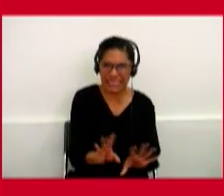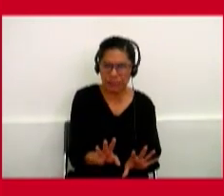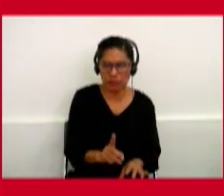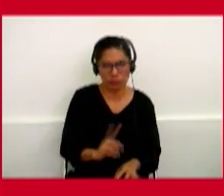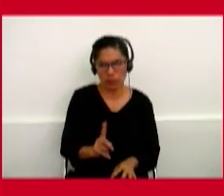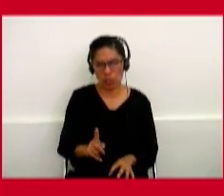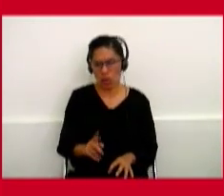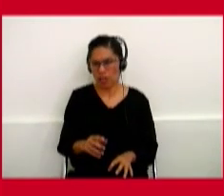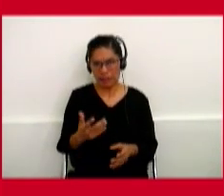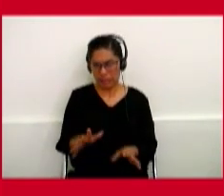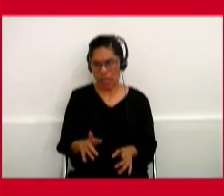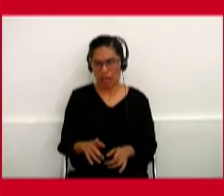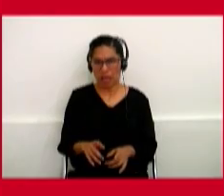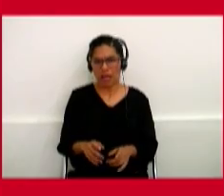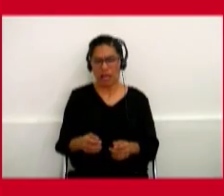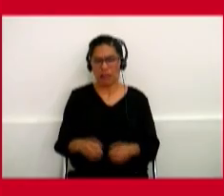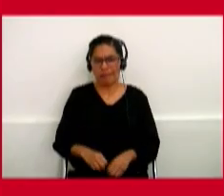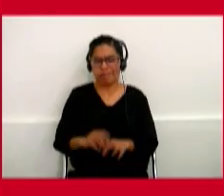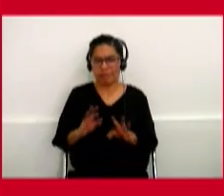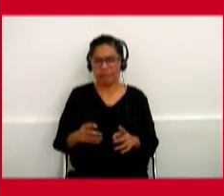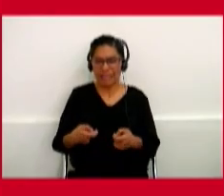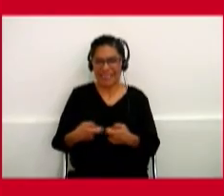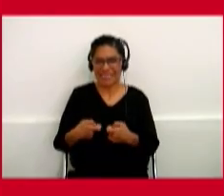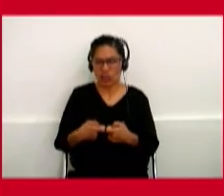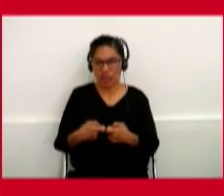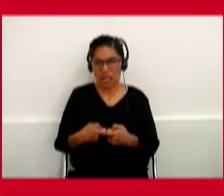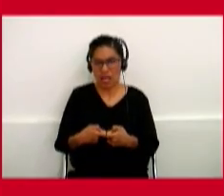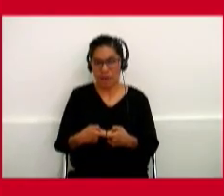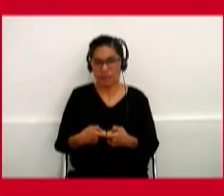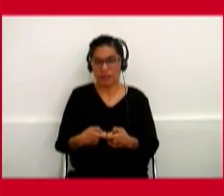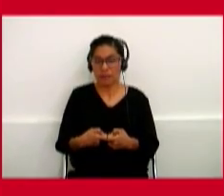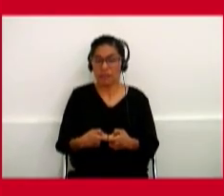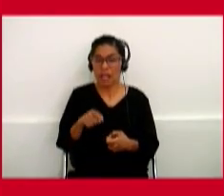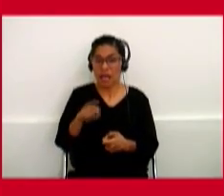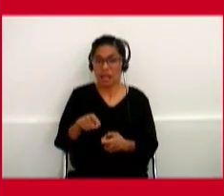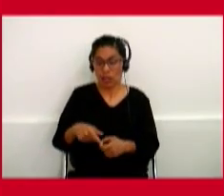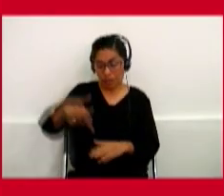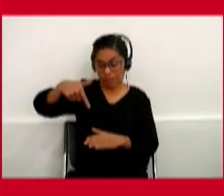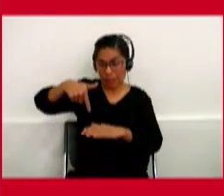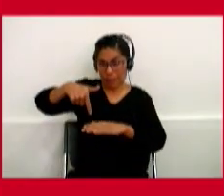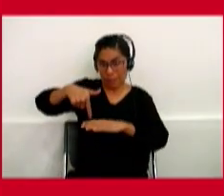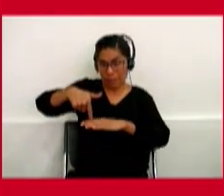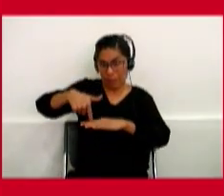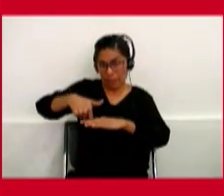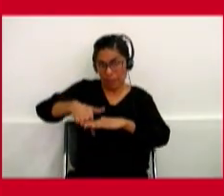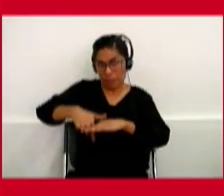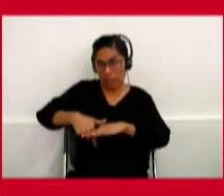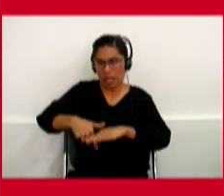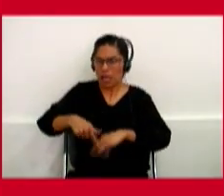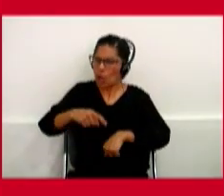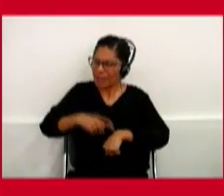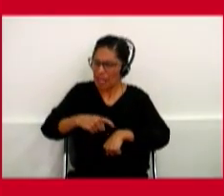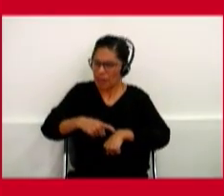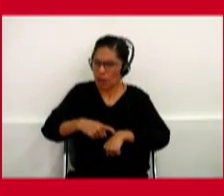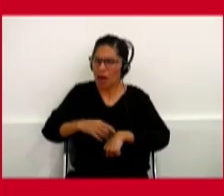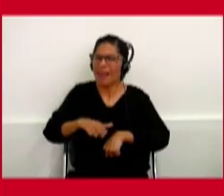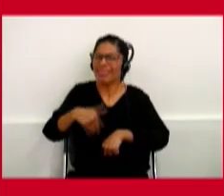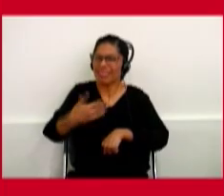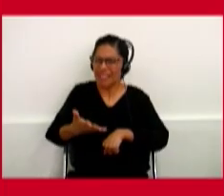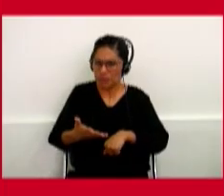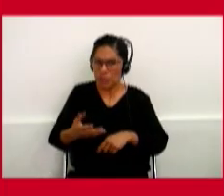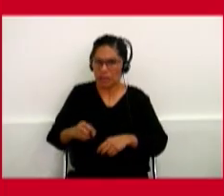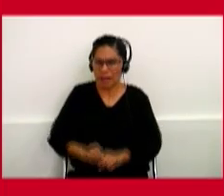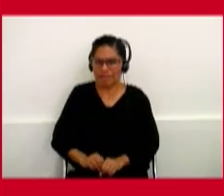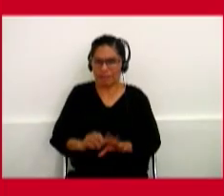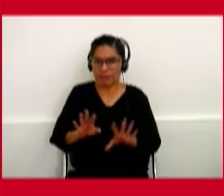electrónica. Entonces, ¿qué quiere decir? Que a los taladros pirotécnicos, con retardo pirotécnico, le pusimos un cordón detonante y a